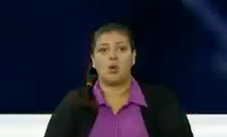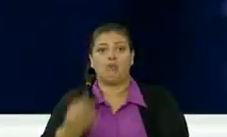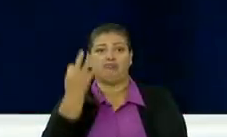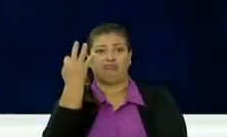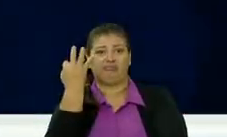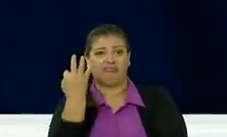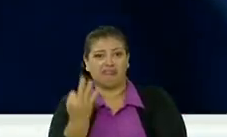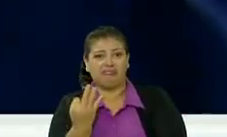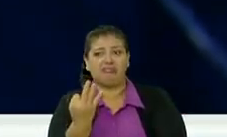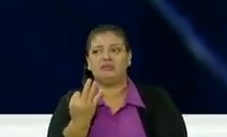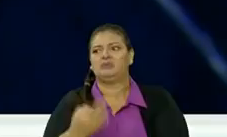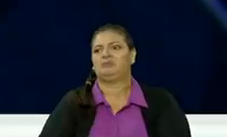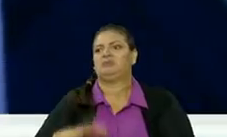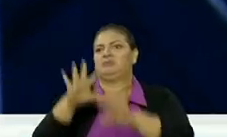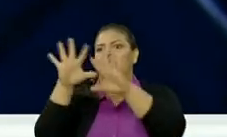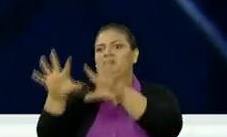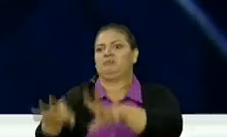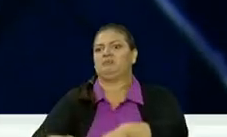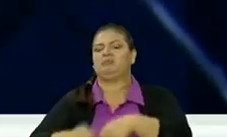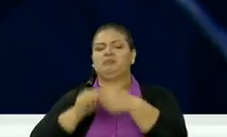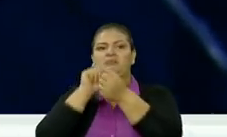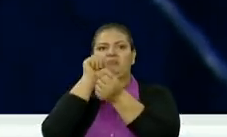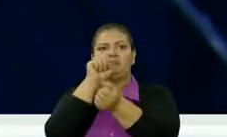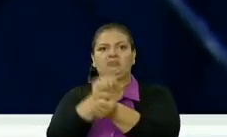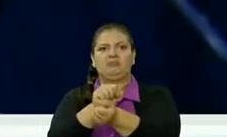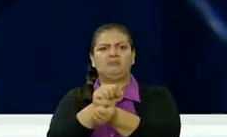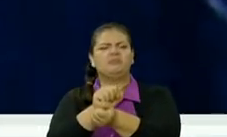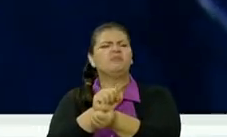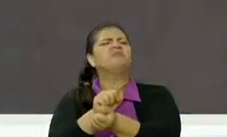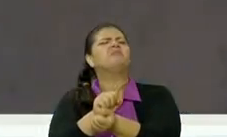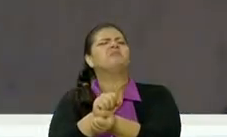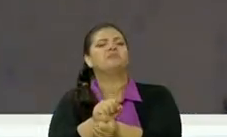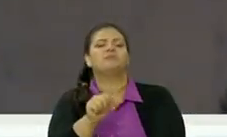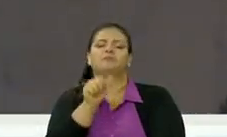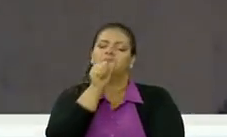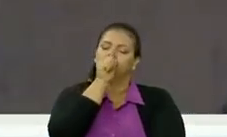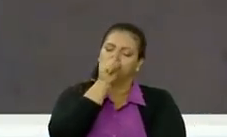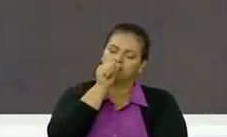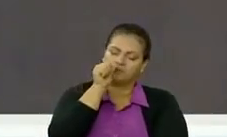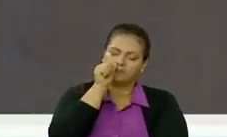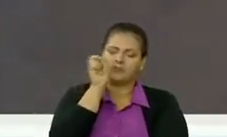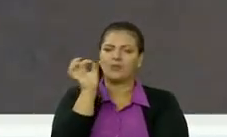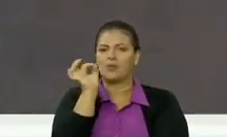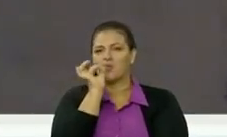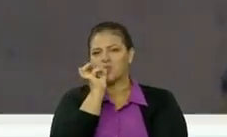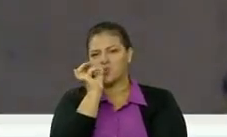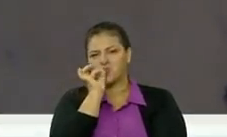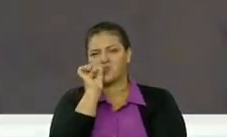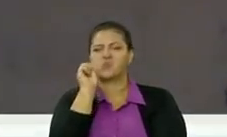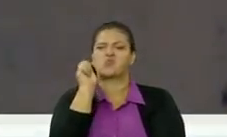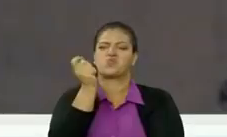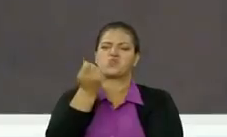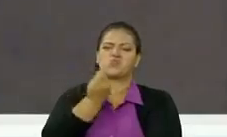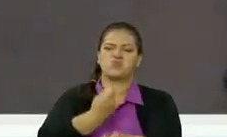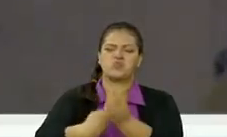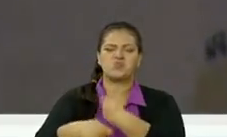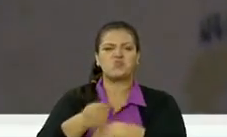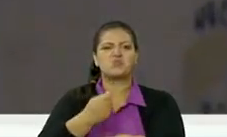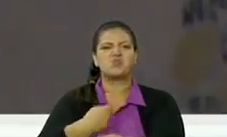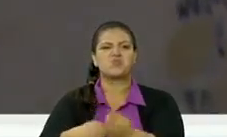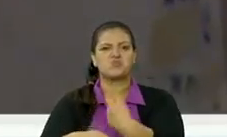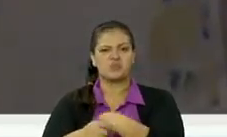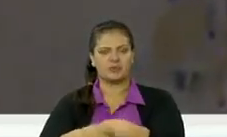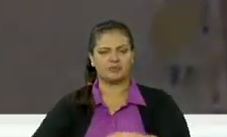urbe. Hasta esa localidad llegaron los agentes de la Policía Judicial, logrando confirmar lo expresado a través de